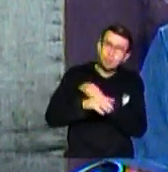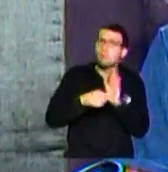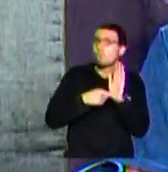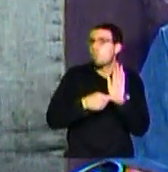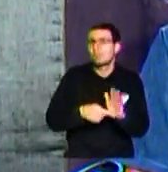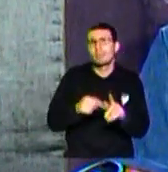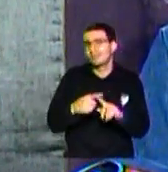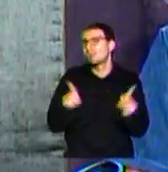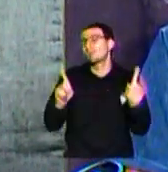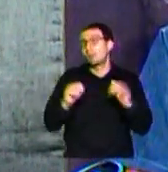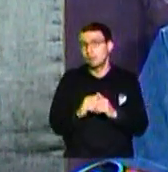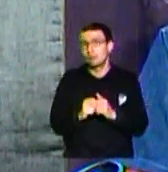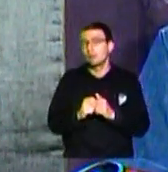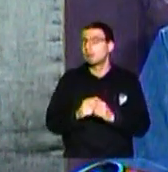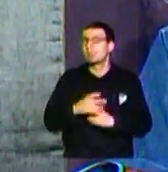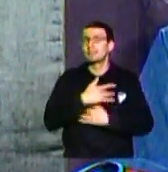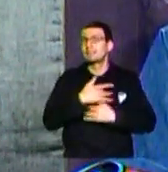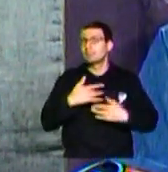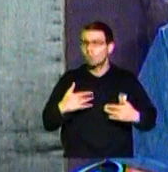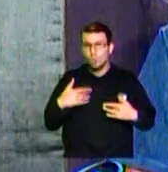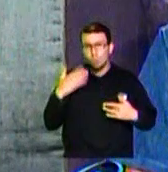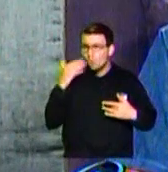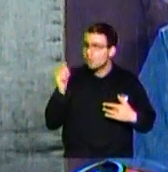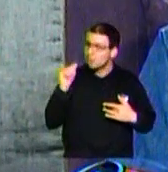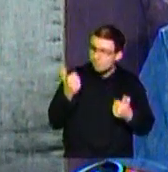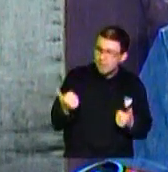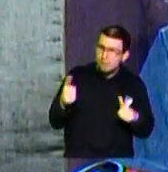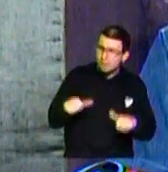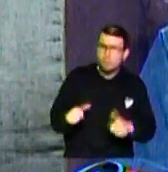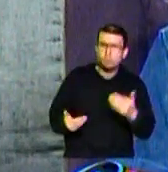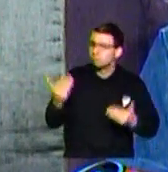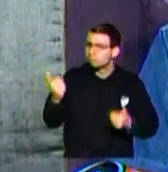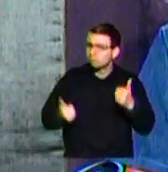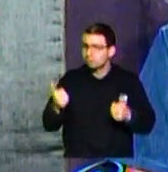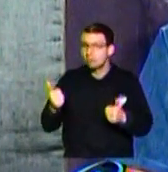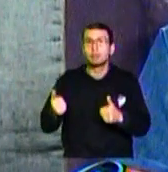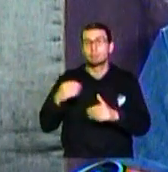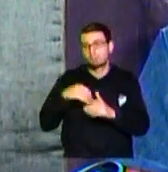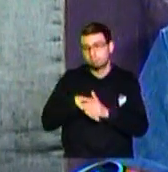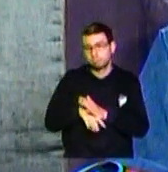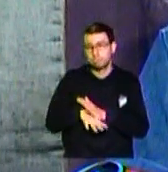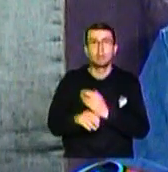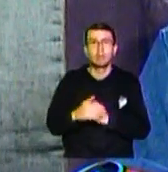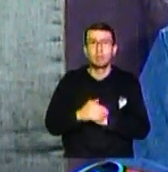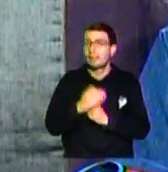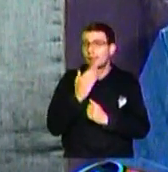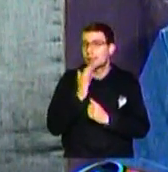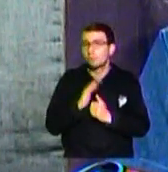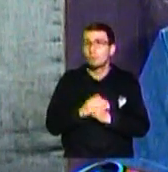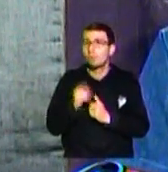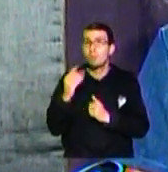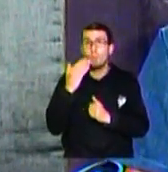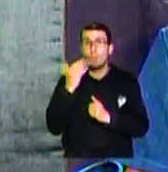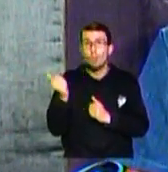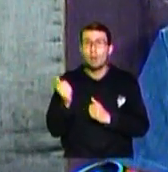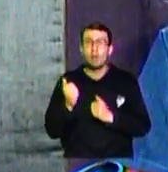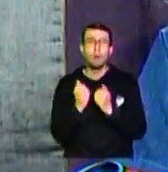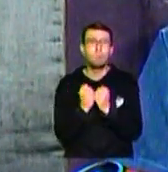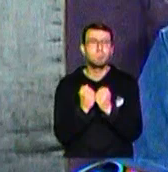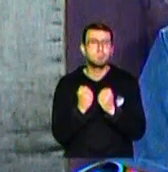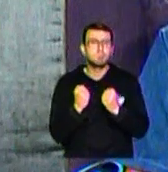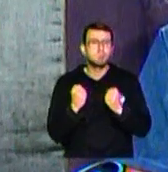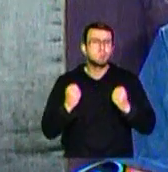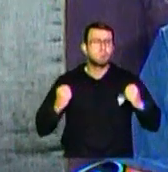al estado general de la salud de la mujer. Una mujer que tenga, por ejemplo, una obesidad, la mera obesidad le va a